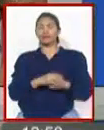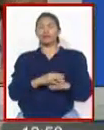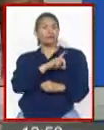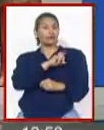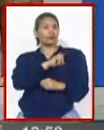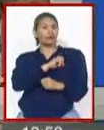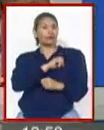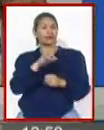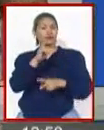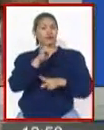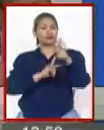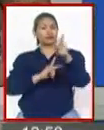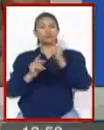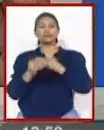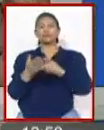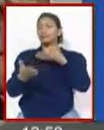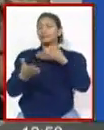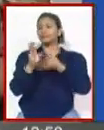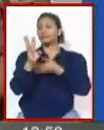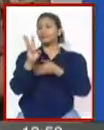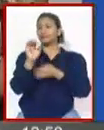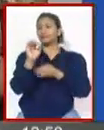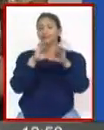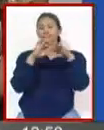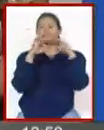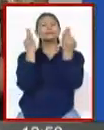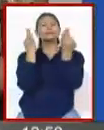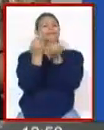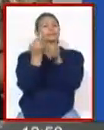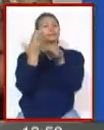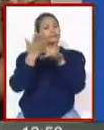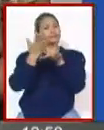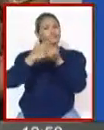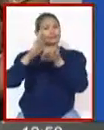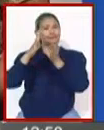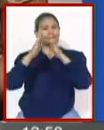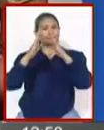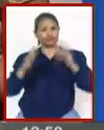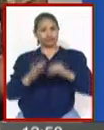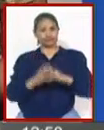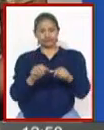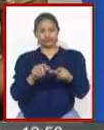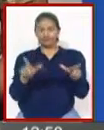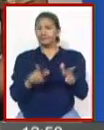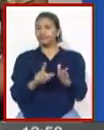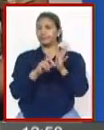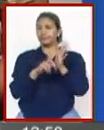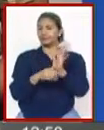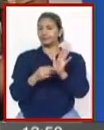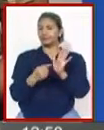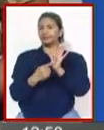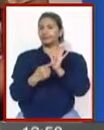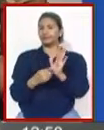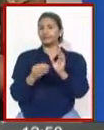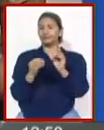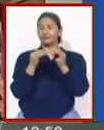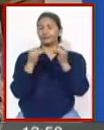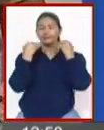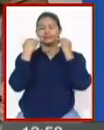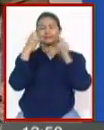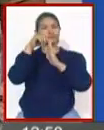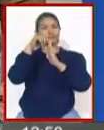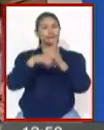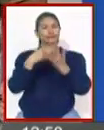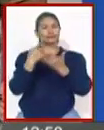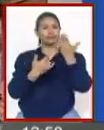la policía y los vecinos. Cerca de 60 familias han sido desalojadas de este lugar, pero más adelante vamos a brindarle mayor detalle